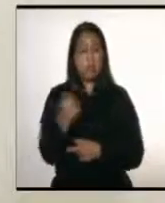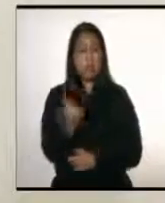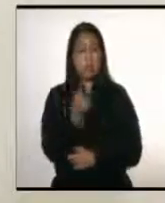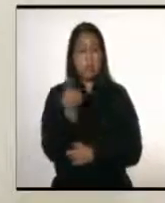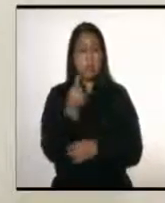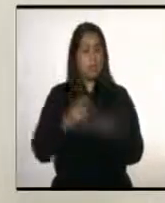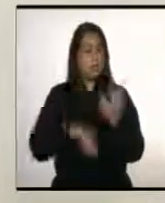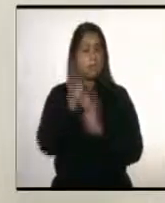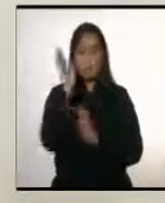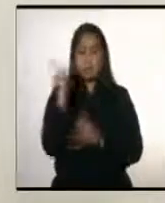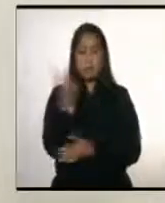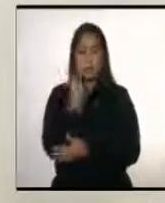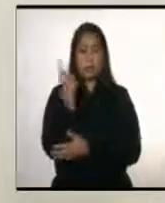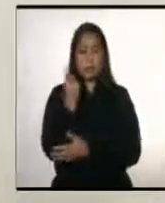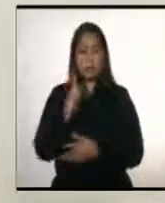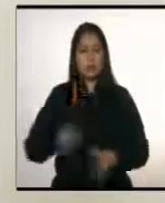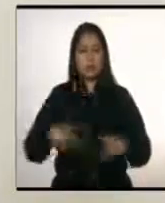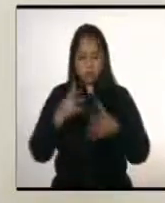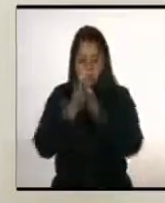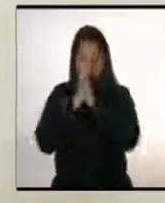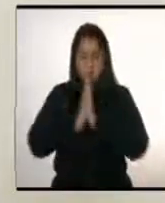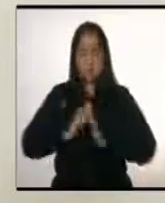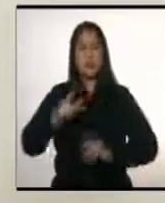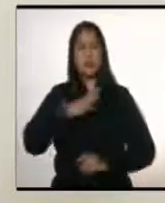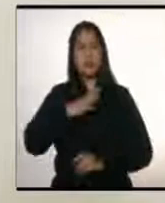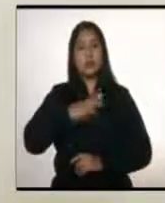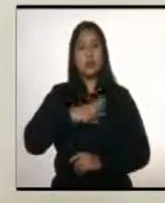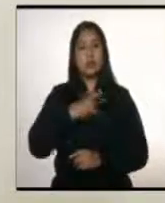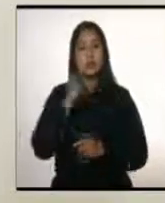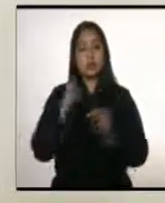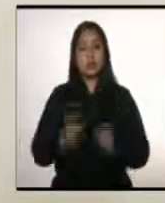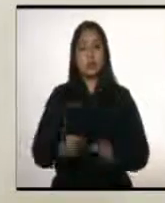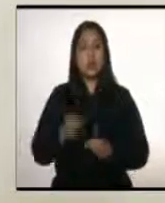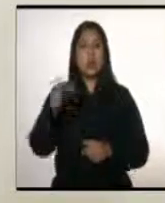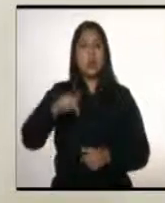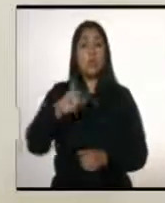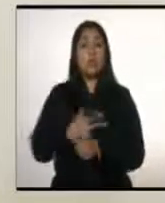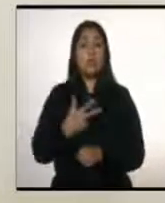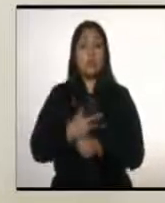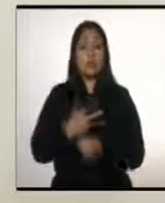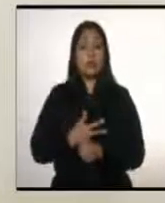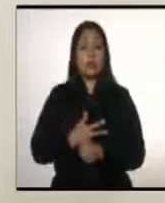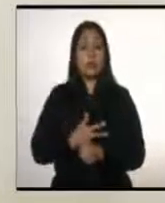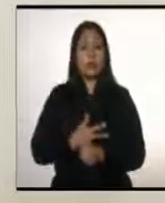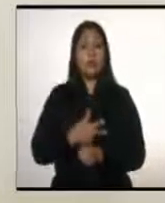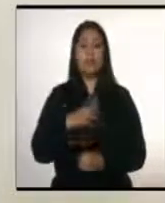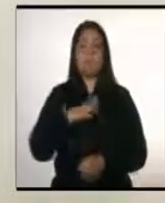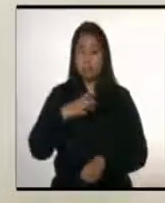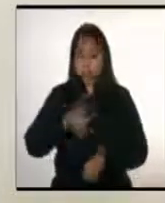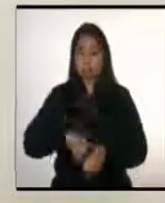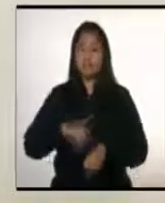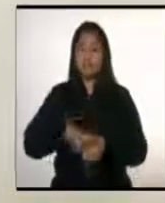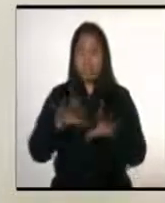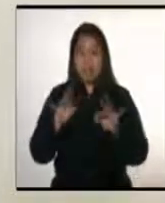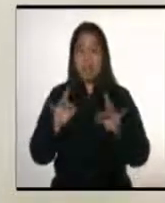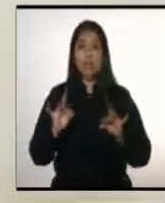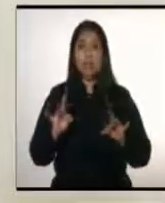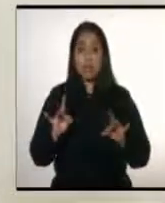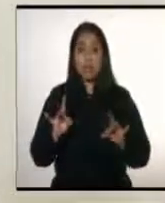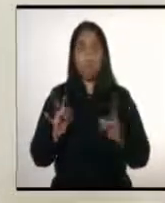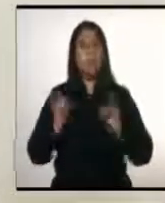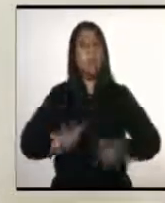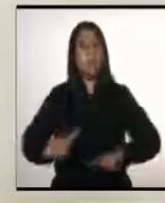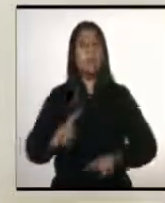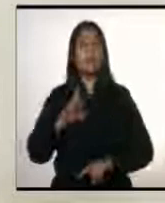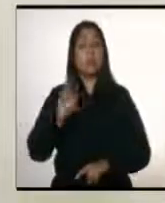sagrado que tenemos los seres humanos. Hoy Guatemala está pasando por momentos delicados, pero